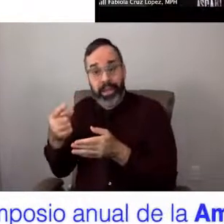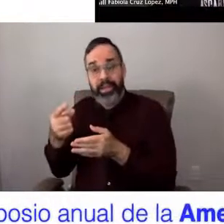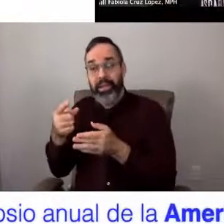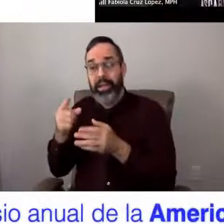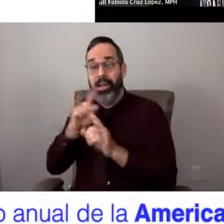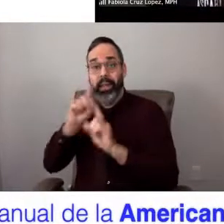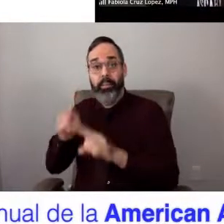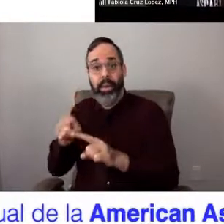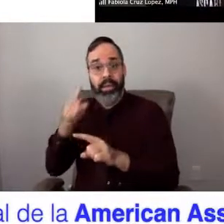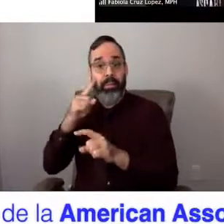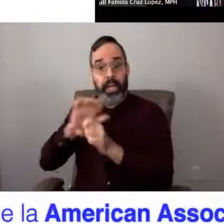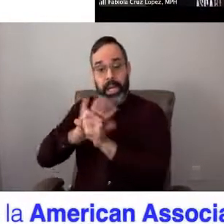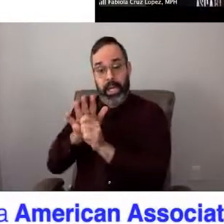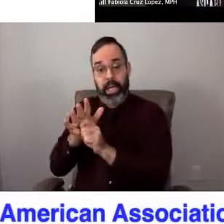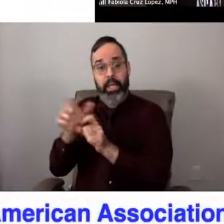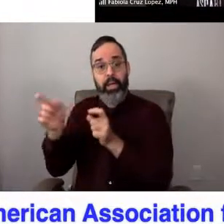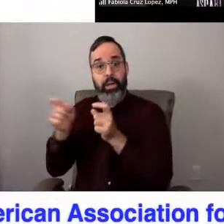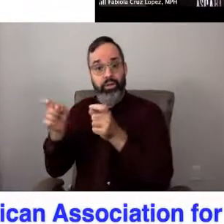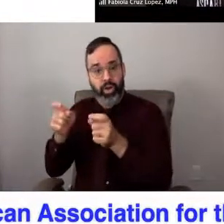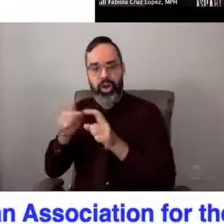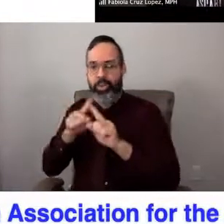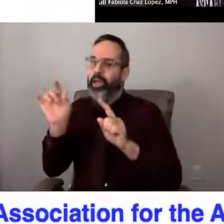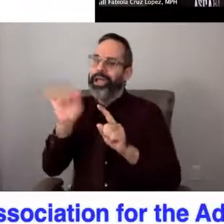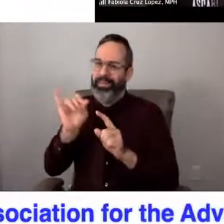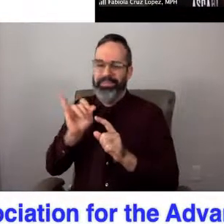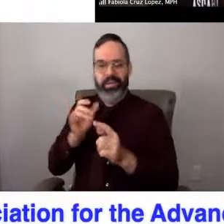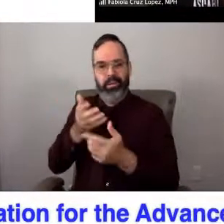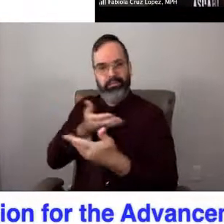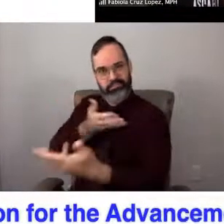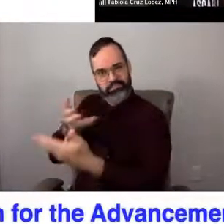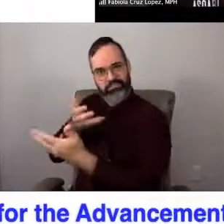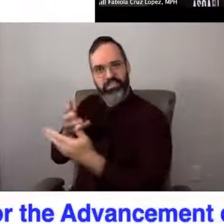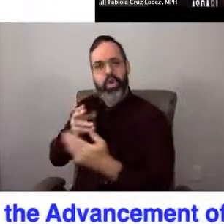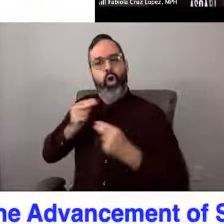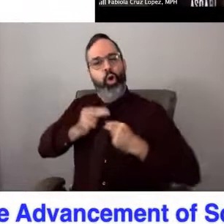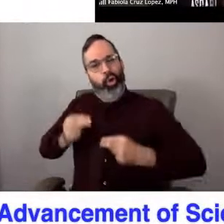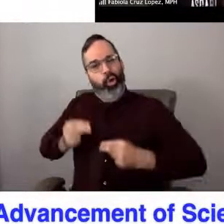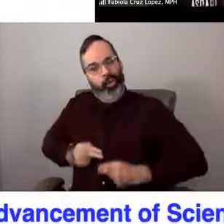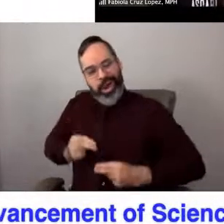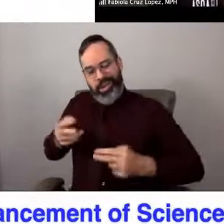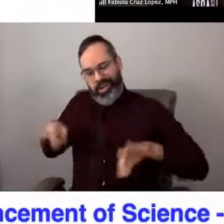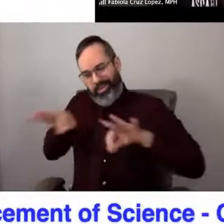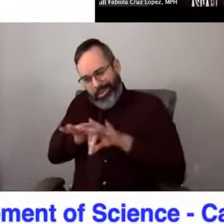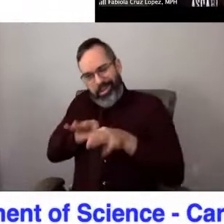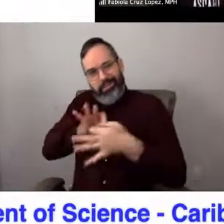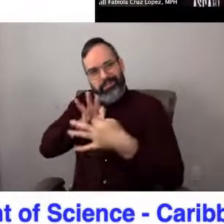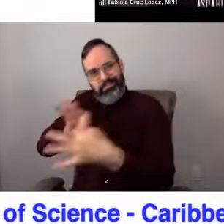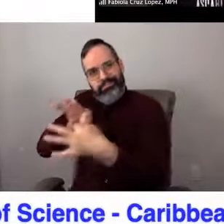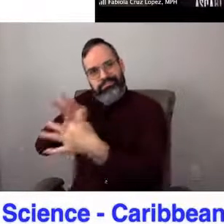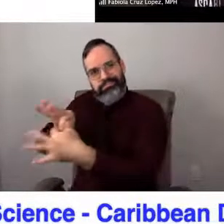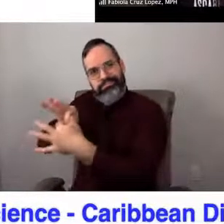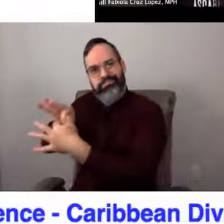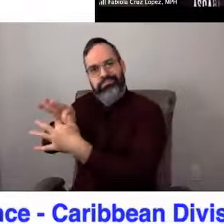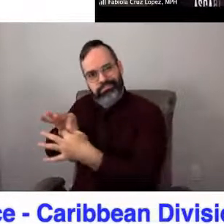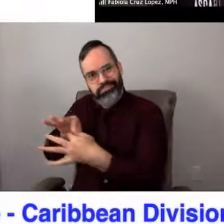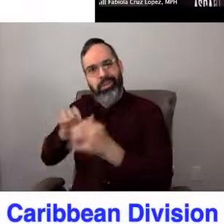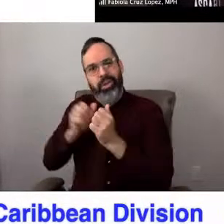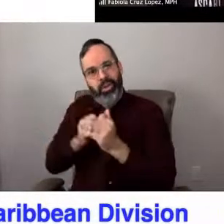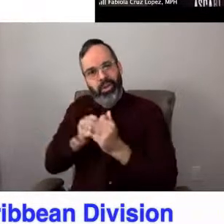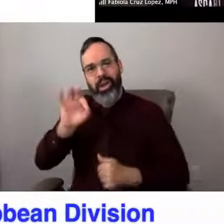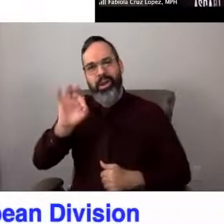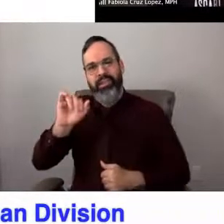sino también humana. Fue clave la unión y la colaboración con lo que es el Fideicomiso de